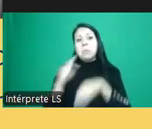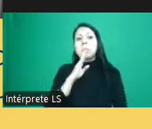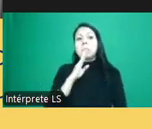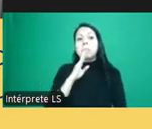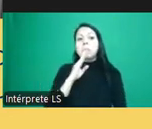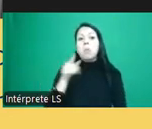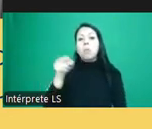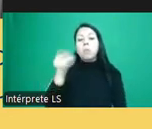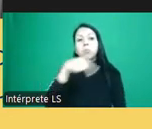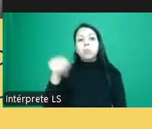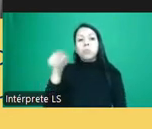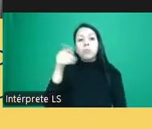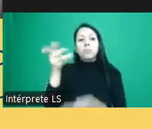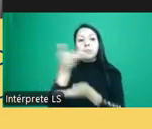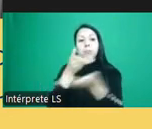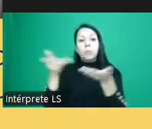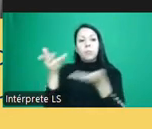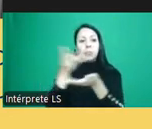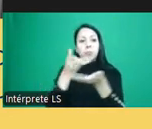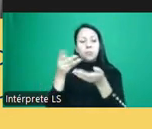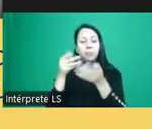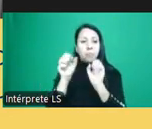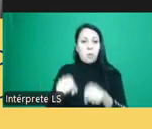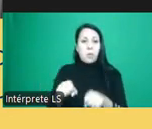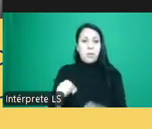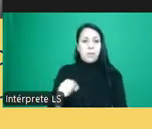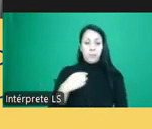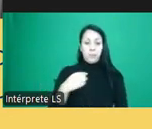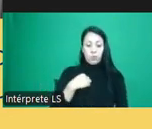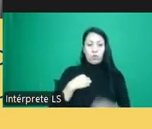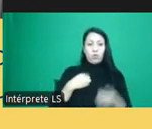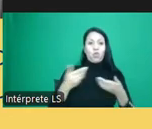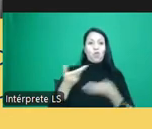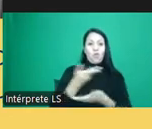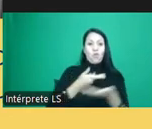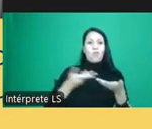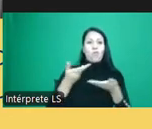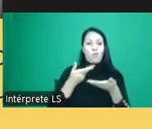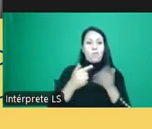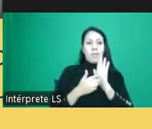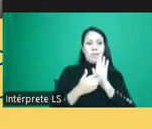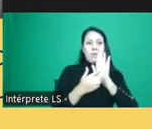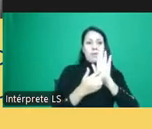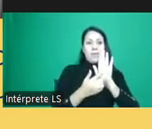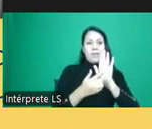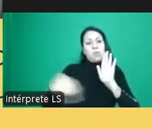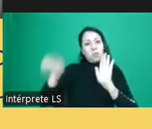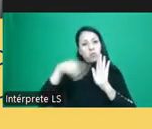porque yo les estoy compartiendo la mía. Así que me encantaría que ustedes me lean también la de ustedes.